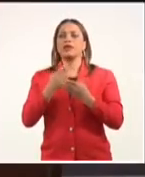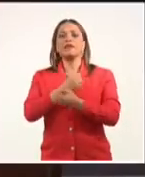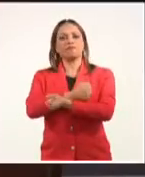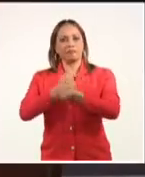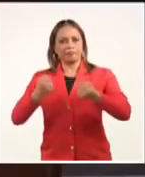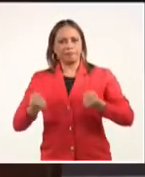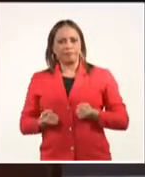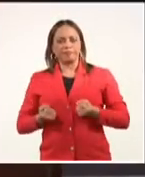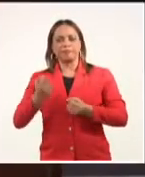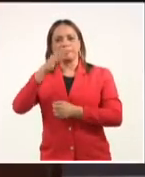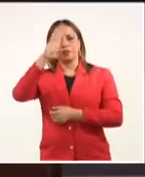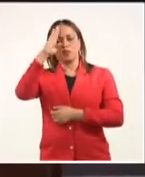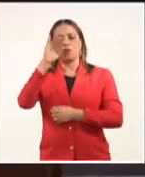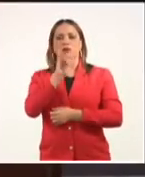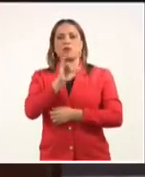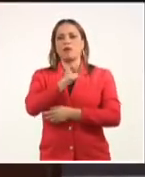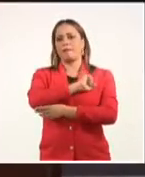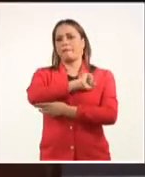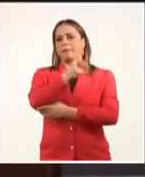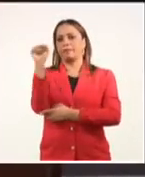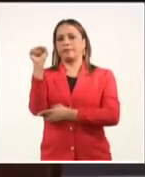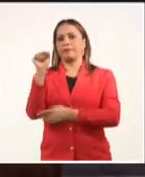resistir y vencer.